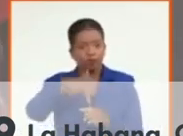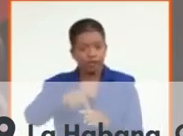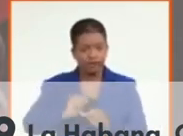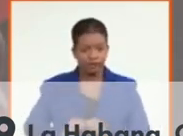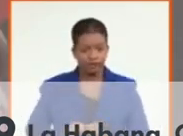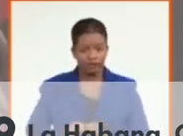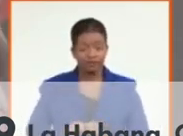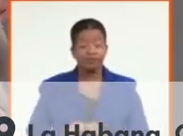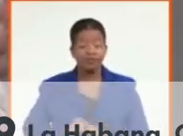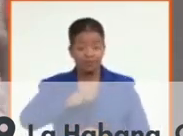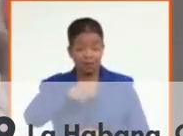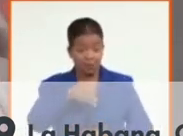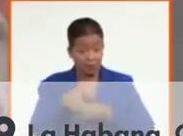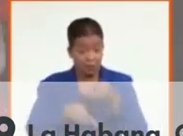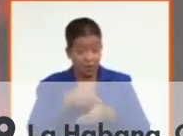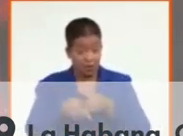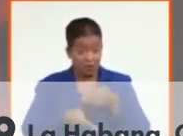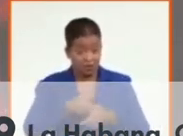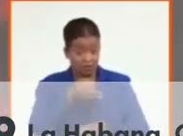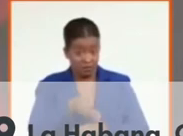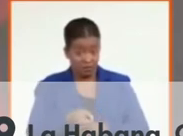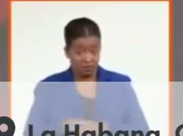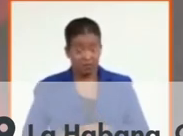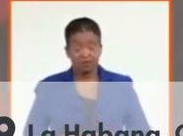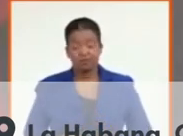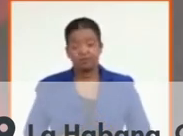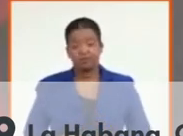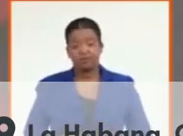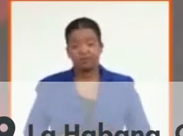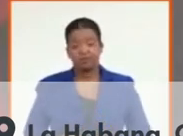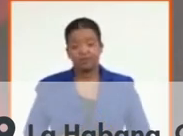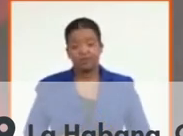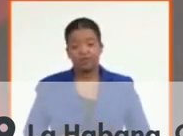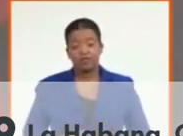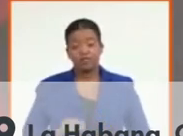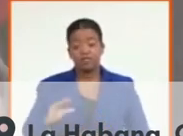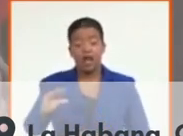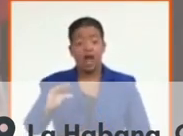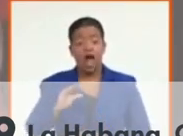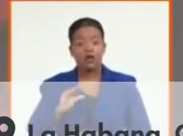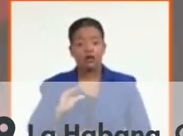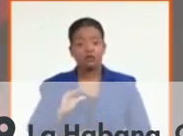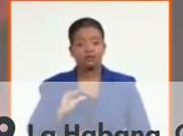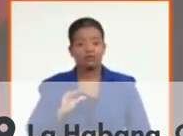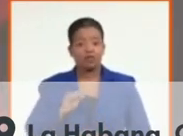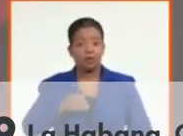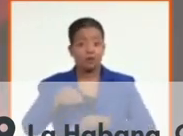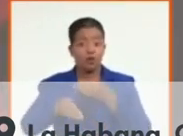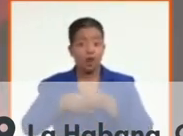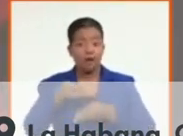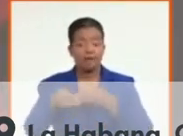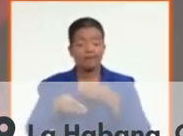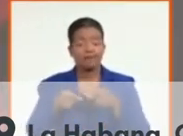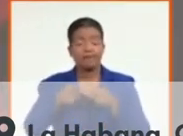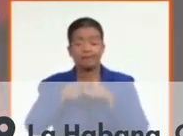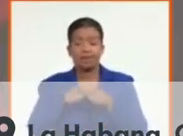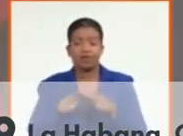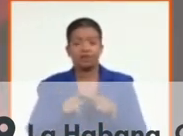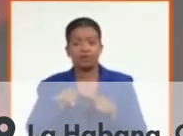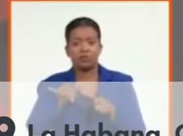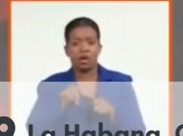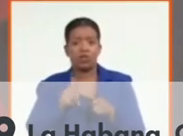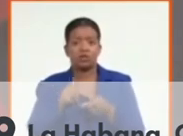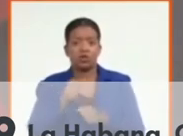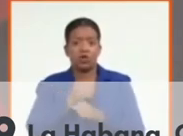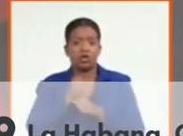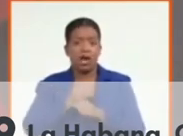estamos estamos el salario que tiene un problema de capacidad de compra estamos entonces deprimiendo más el salario de los